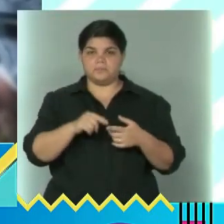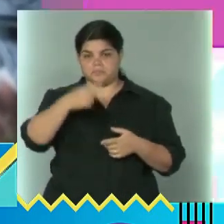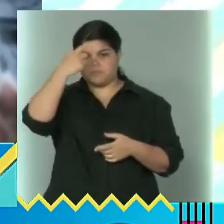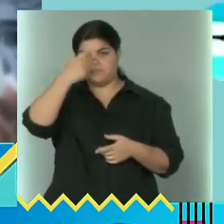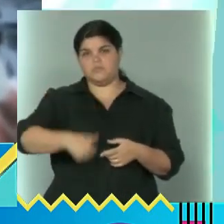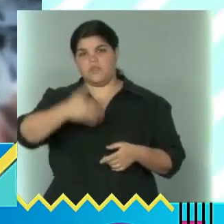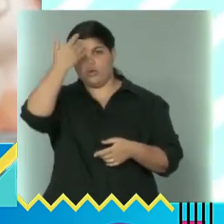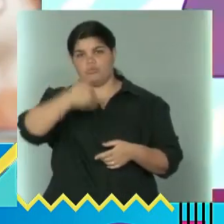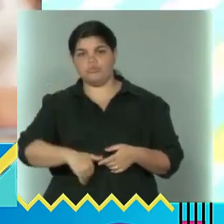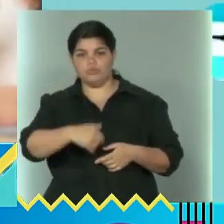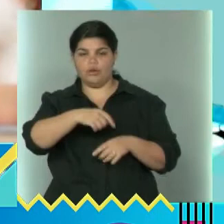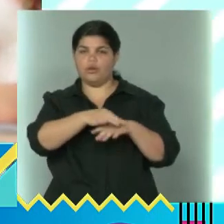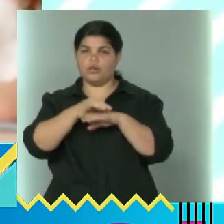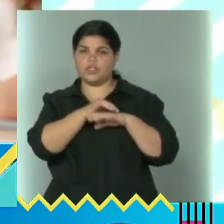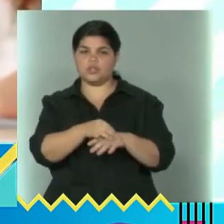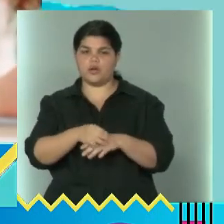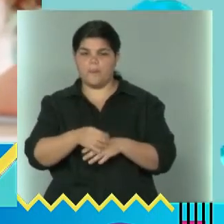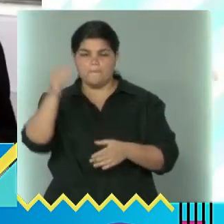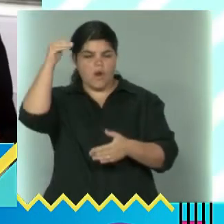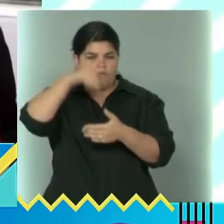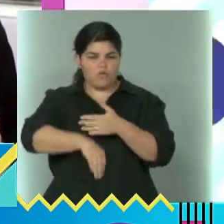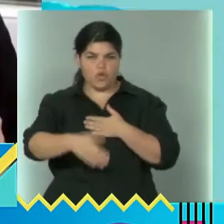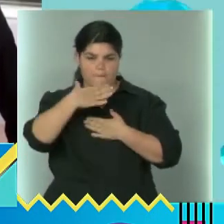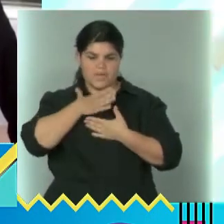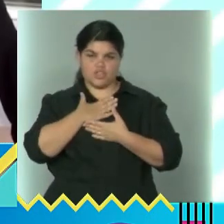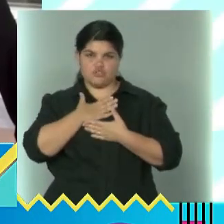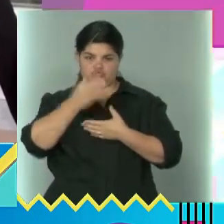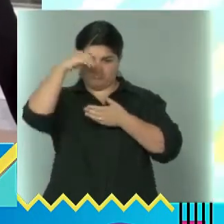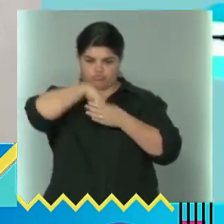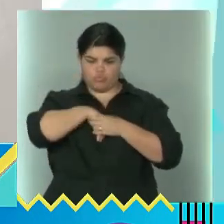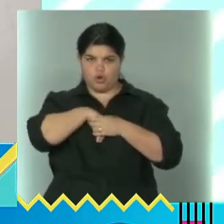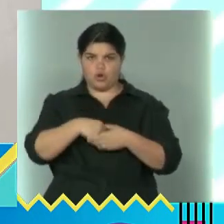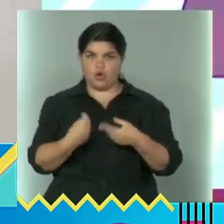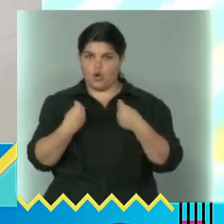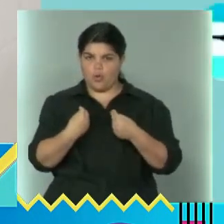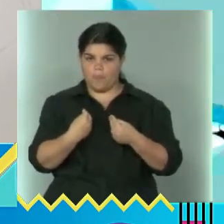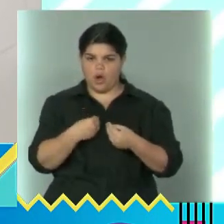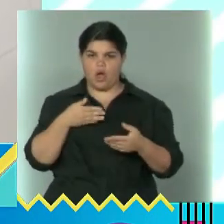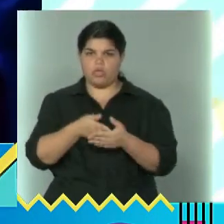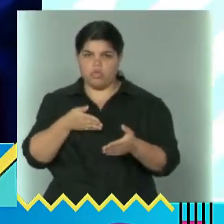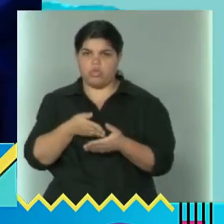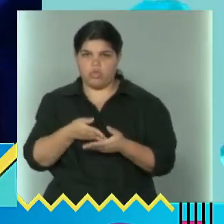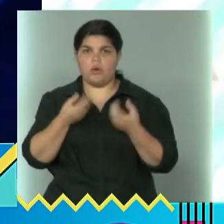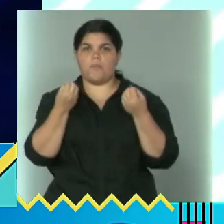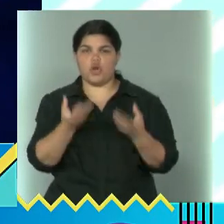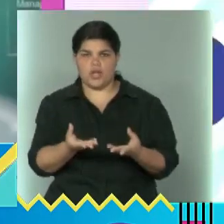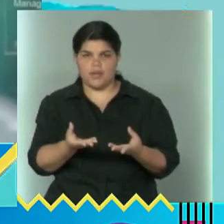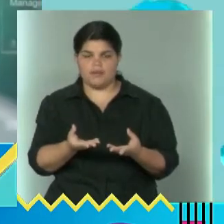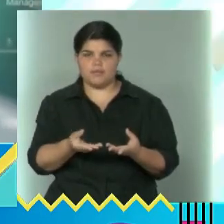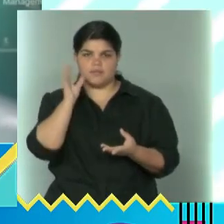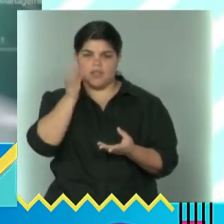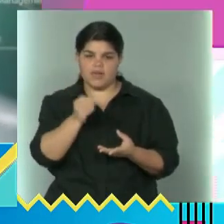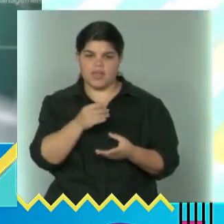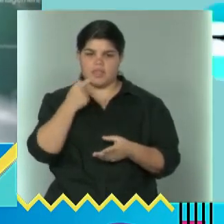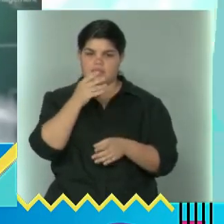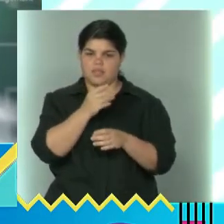profundas, a cómo está actuando la persona o qué le está impidiendo a la persona ser efectivo en su trabajo o en su